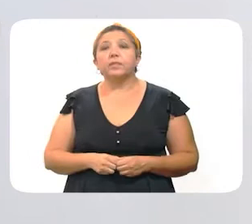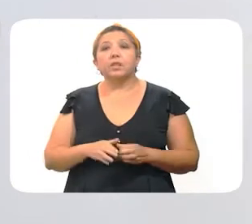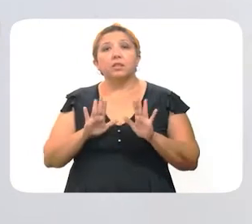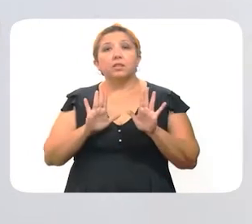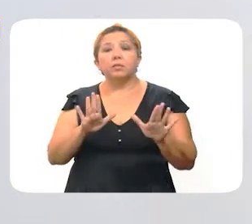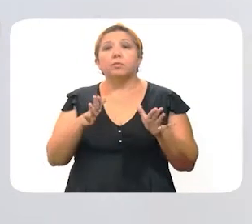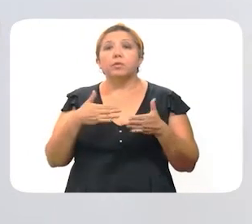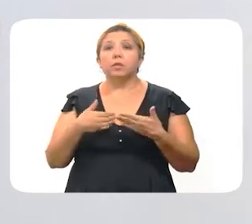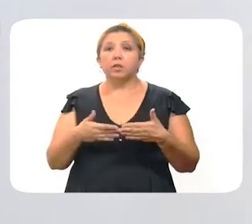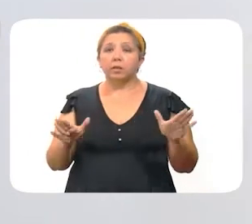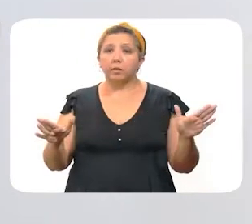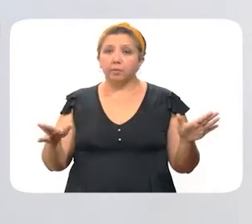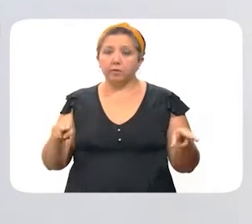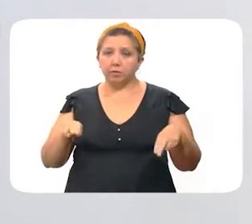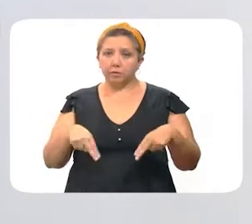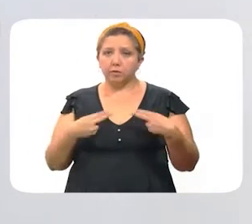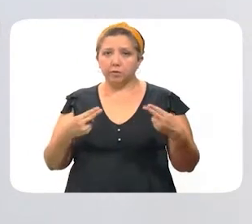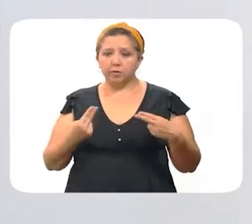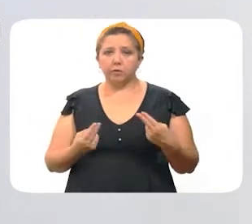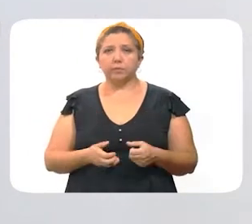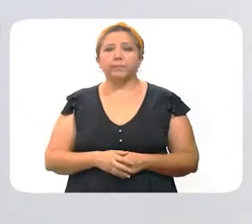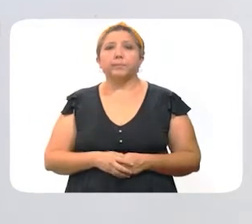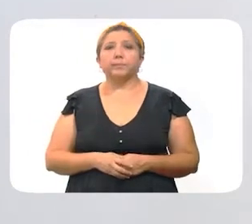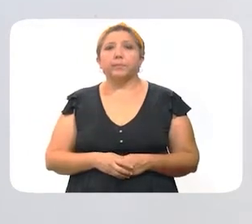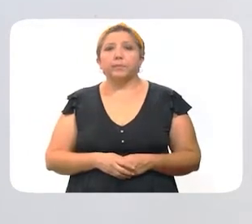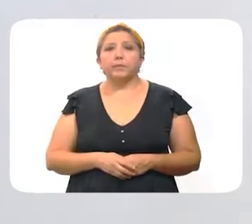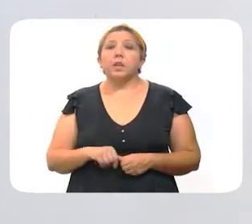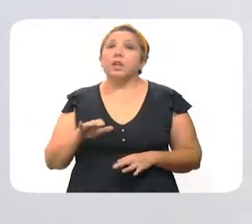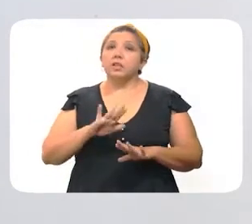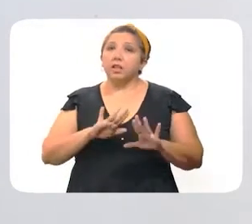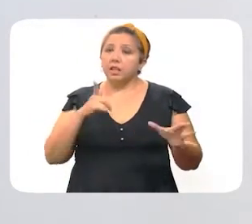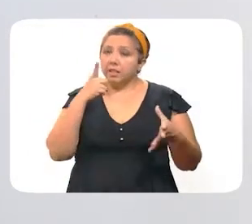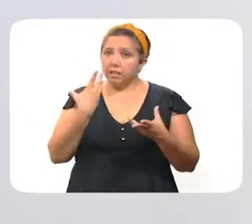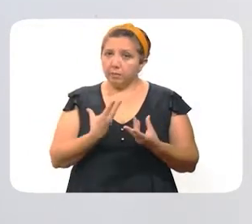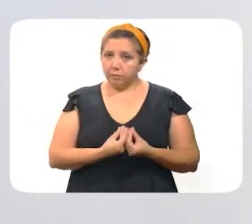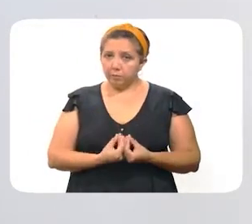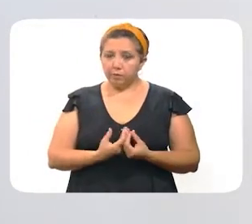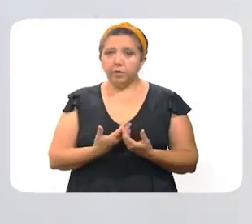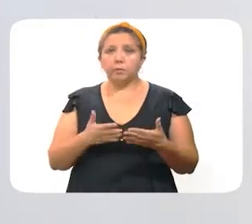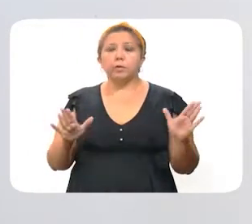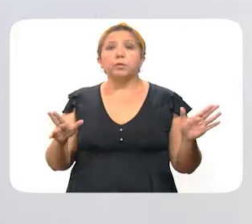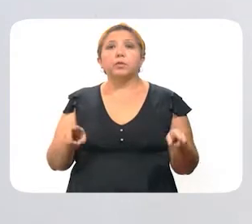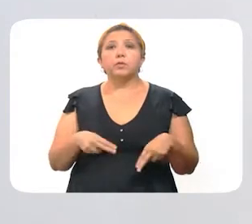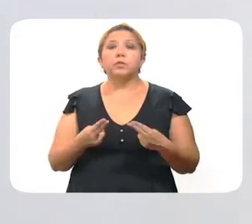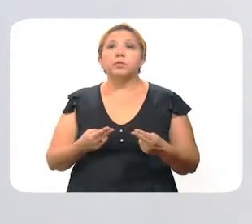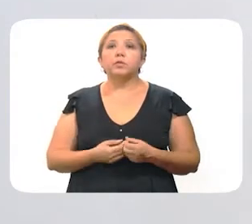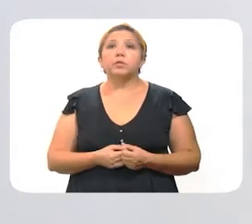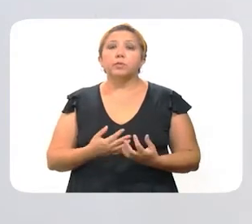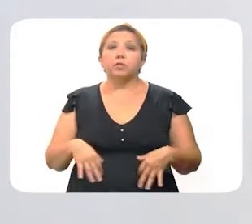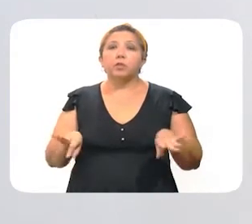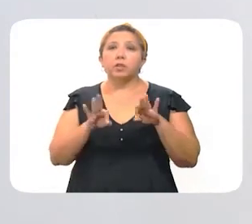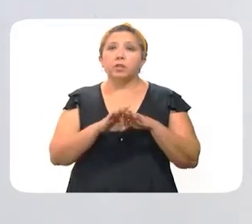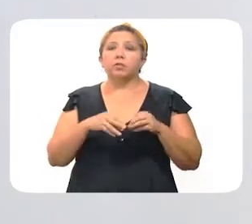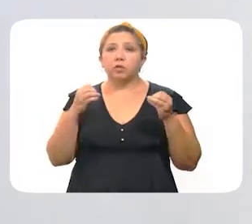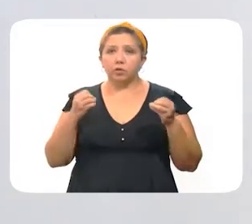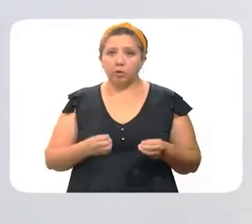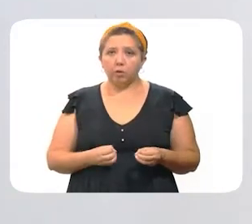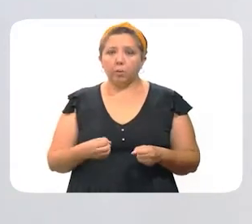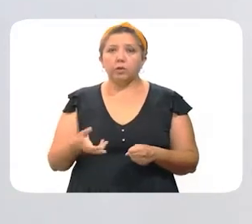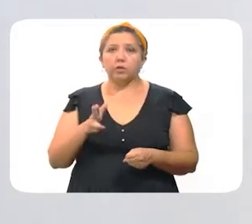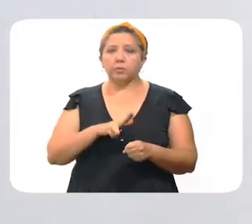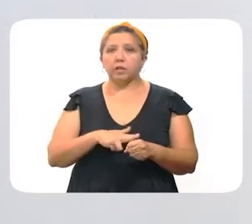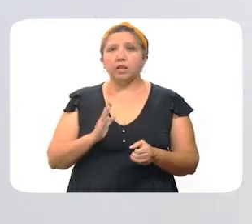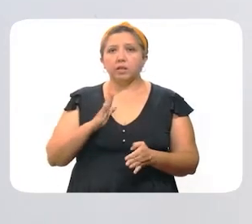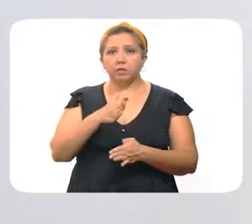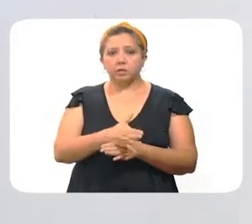e interrumpir el proceso de reactivación económica. Como hemos señalado, en la reapertura económica, los datos más importantes son